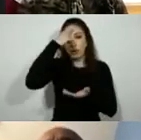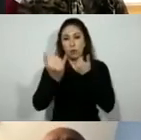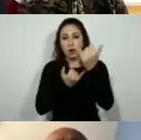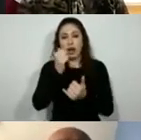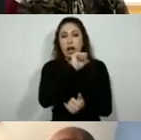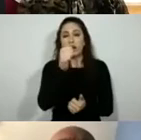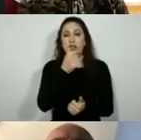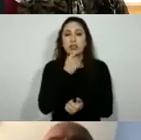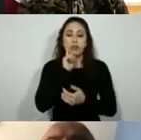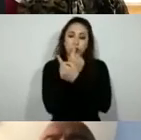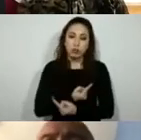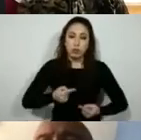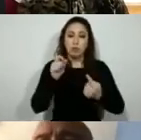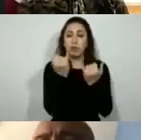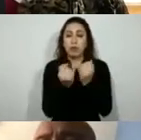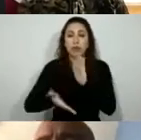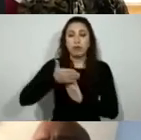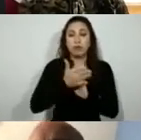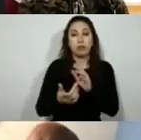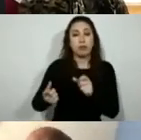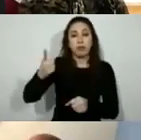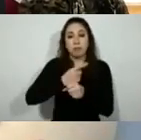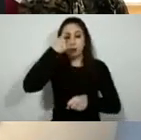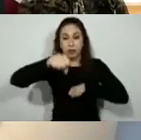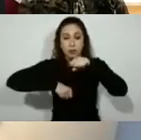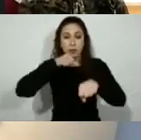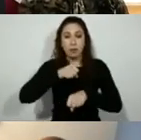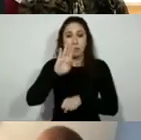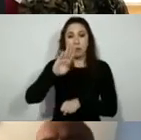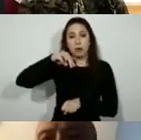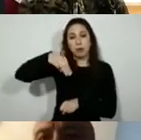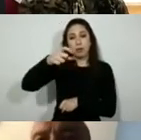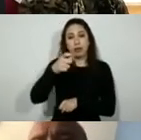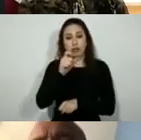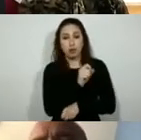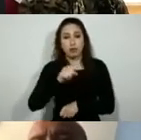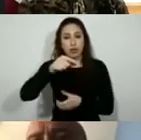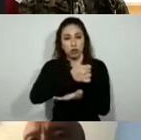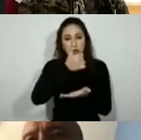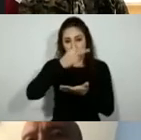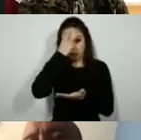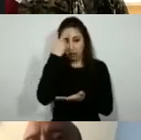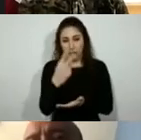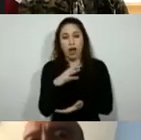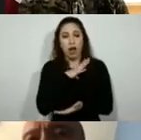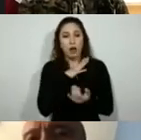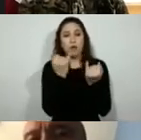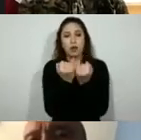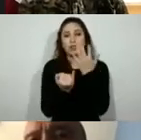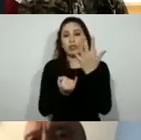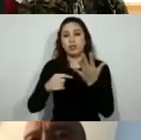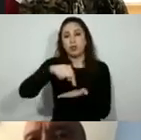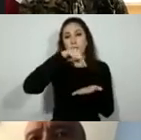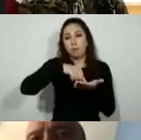la primera pista BMX profesional en la Ciudad de México, 5 espacios de deportes extremos como